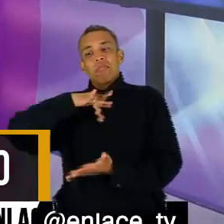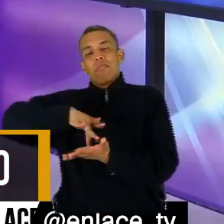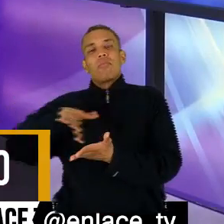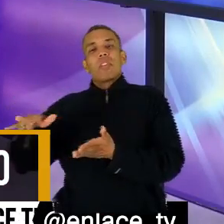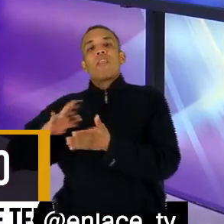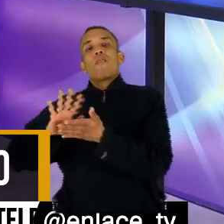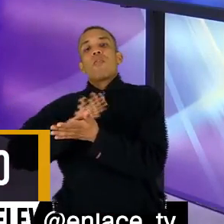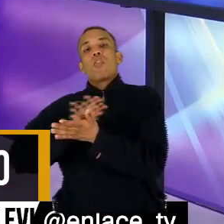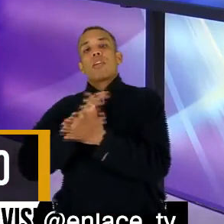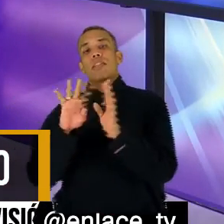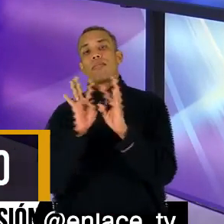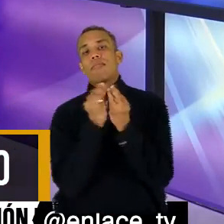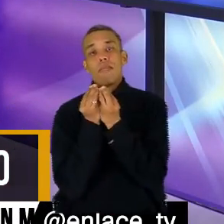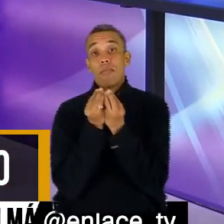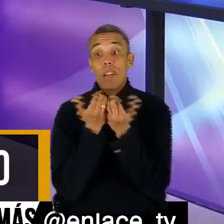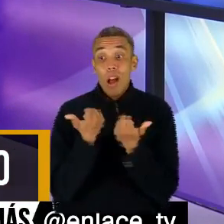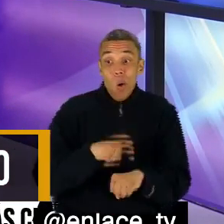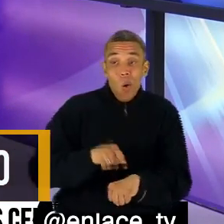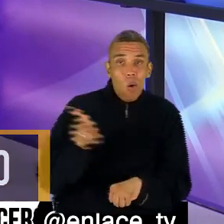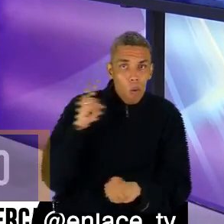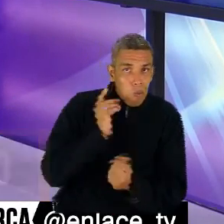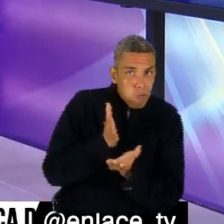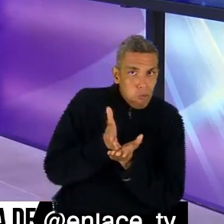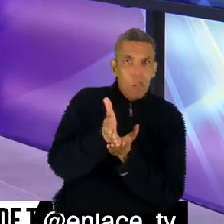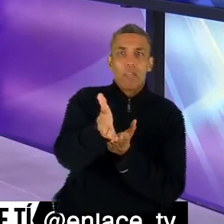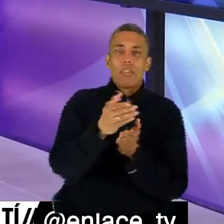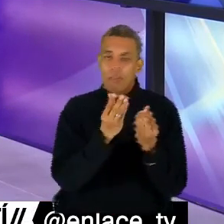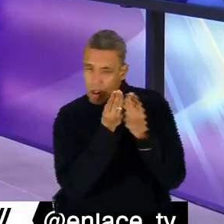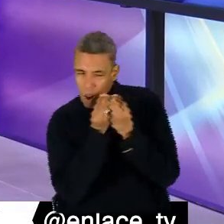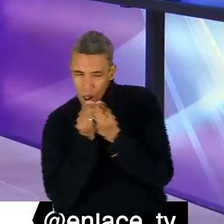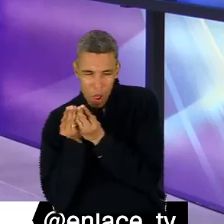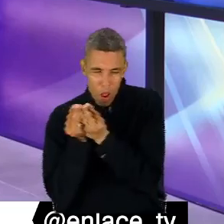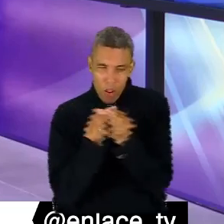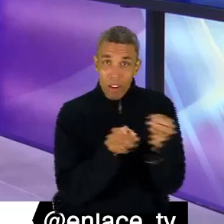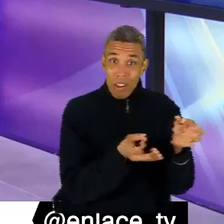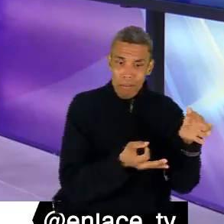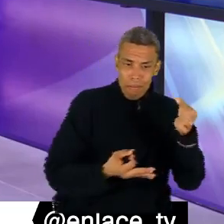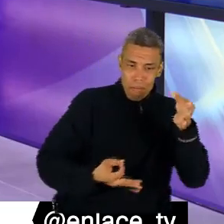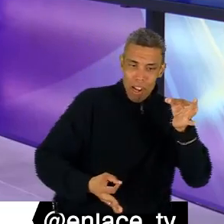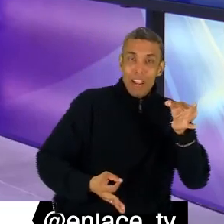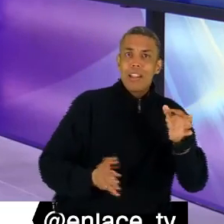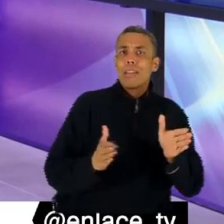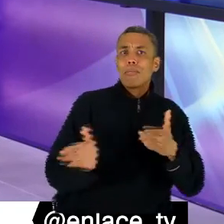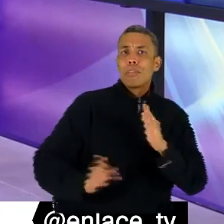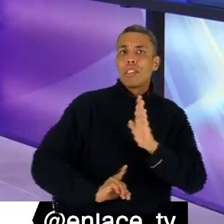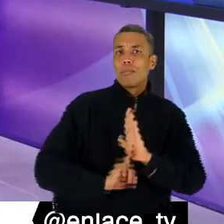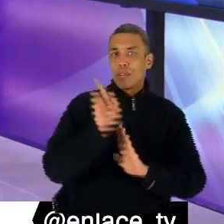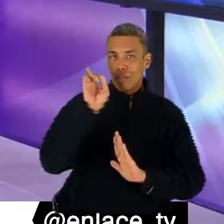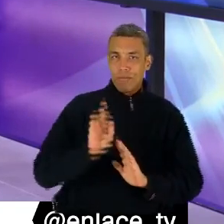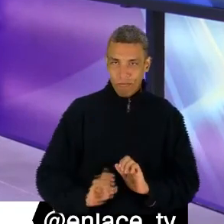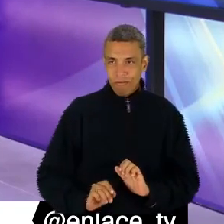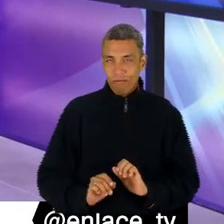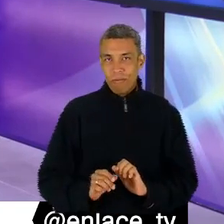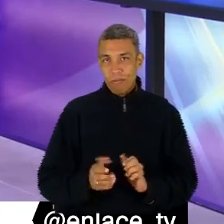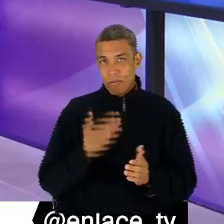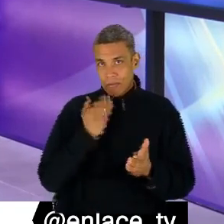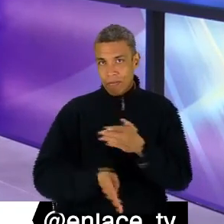a esta hora se debate el plan de desarrollo, la carta de navegación del municipio. Continúen ustedes con más información en